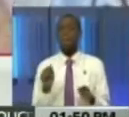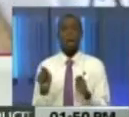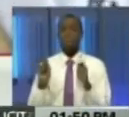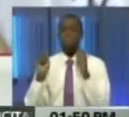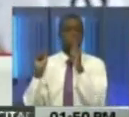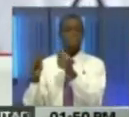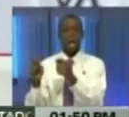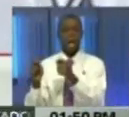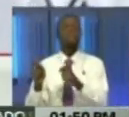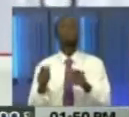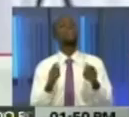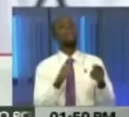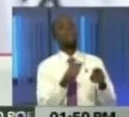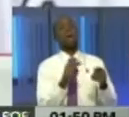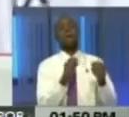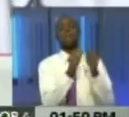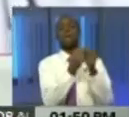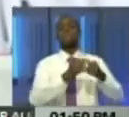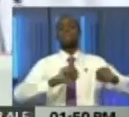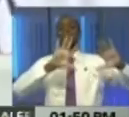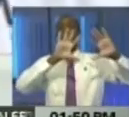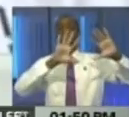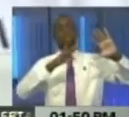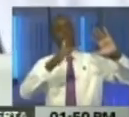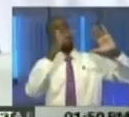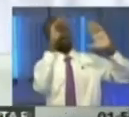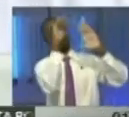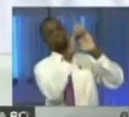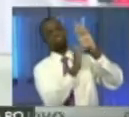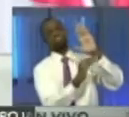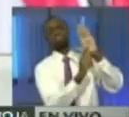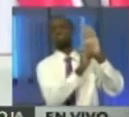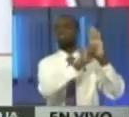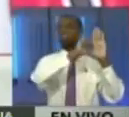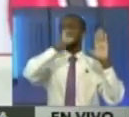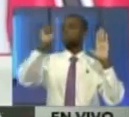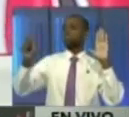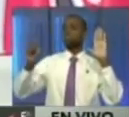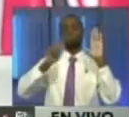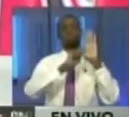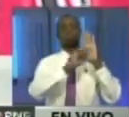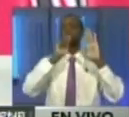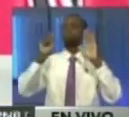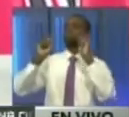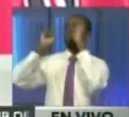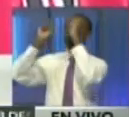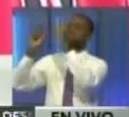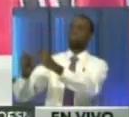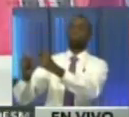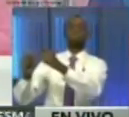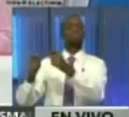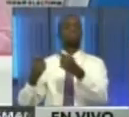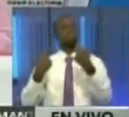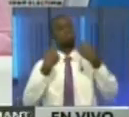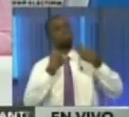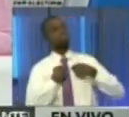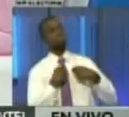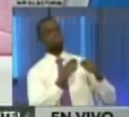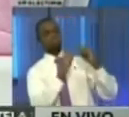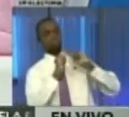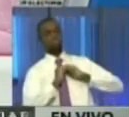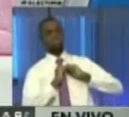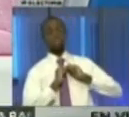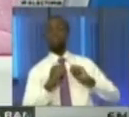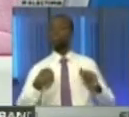la República le impone a esta institución. No existe otra obligación más que